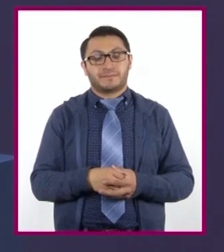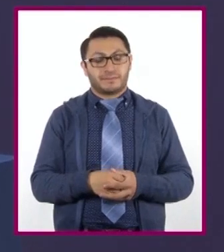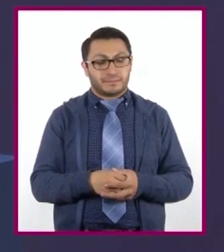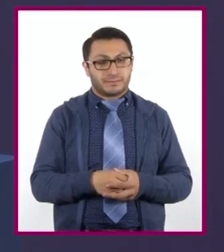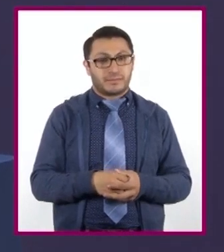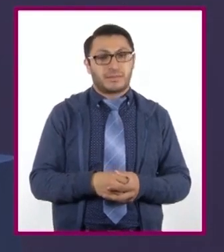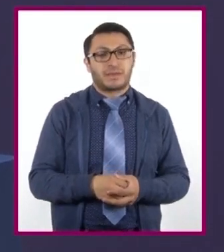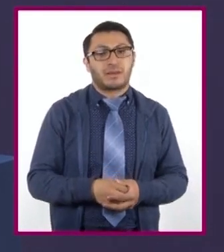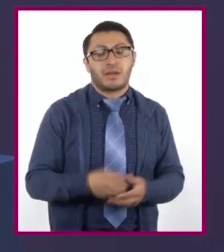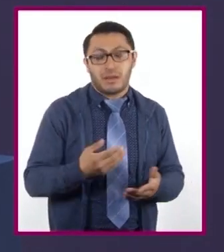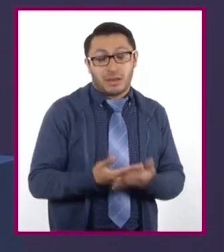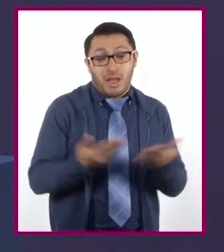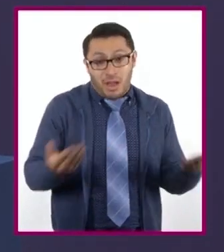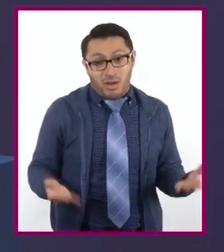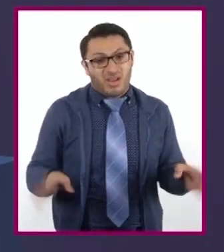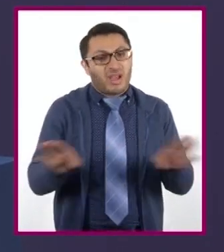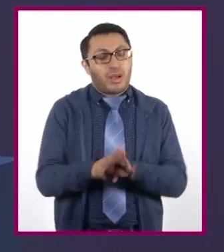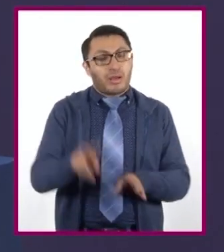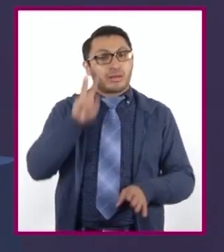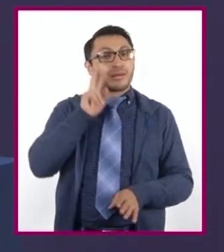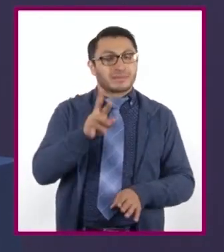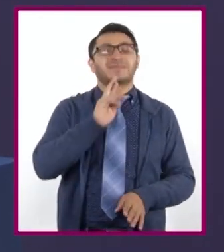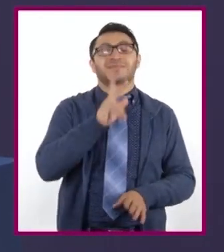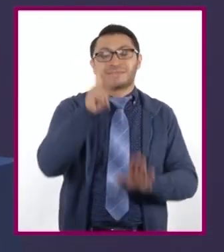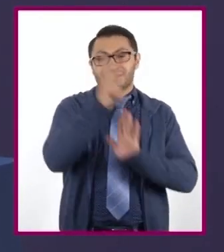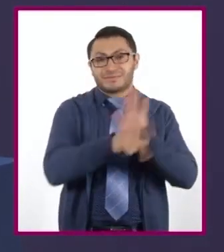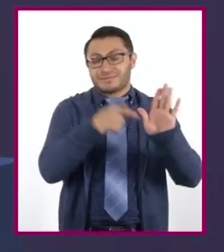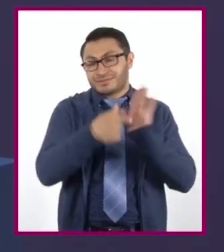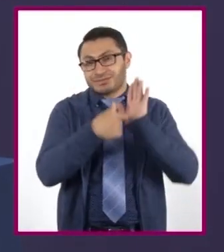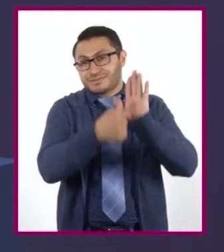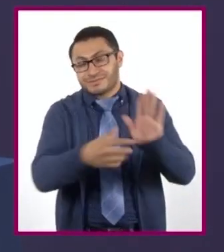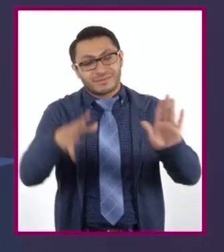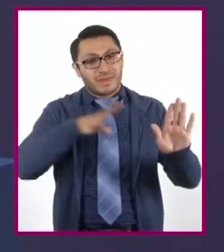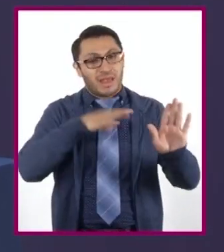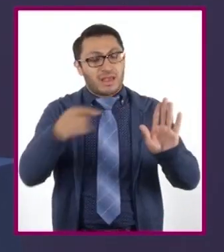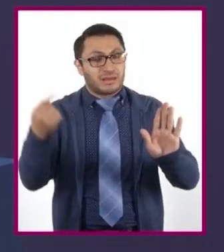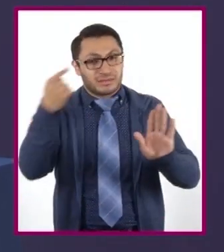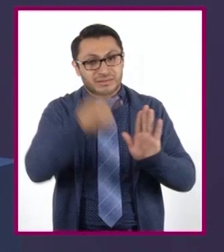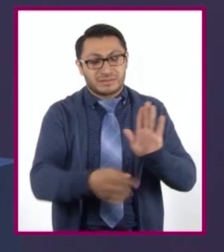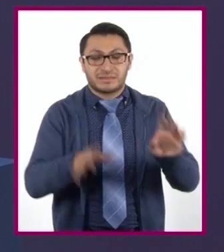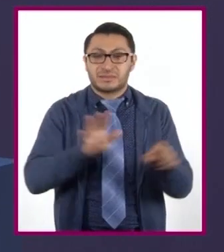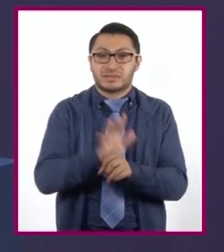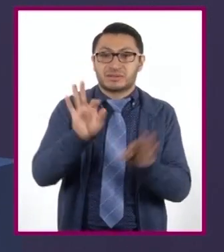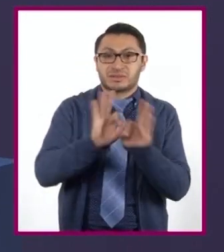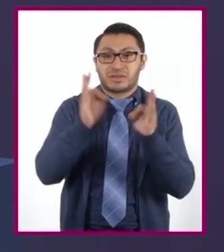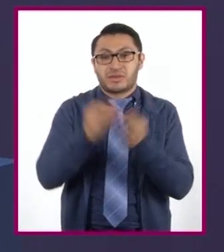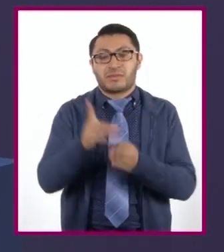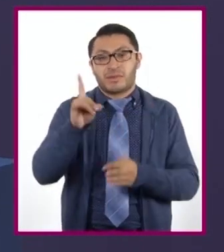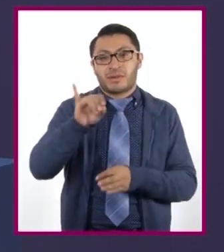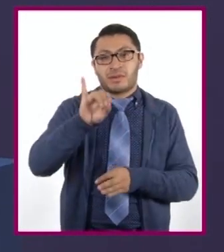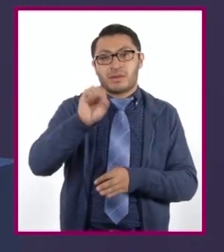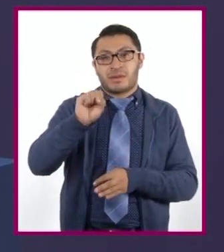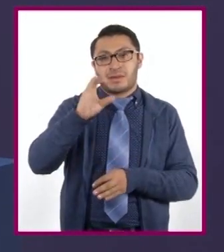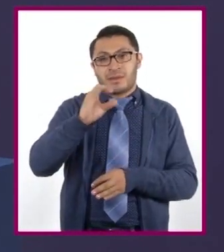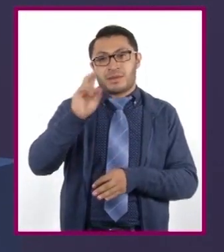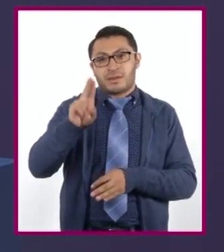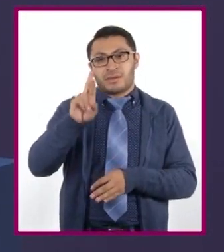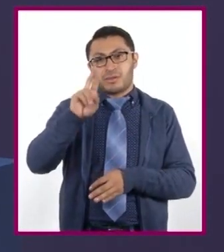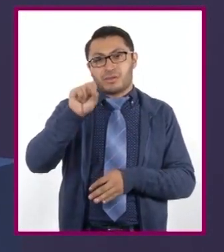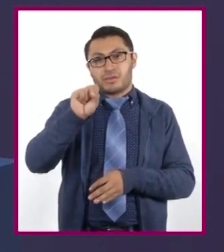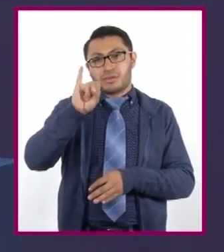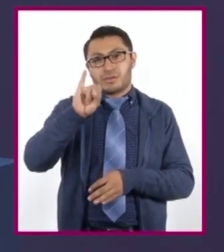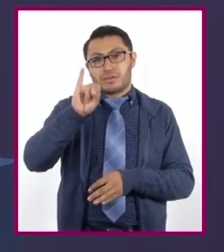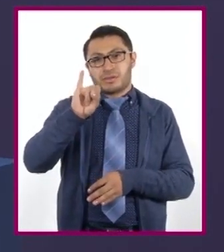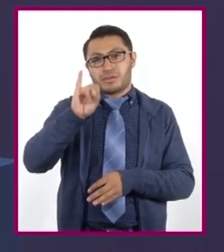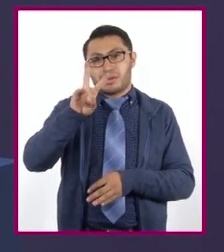Ahora, ¿qué les parece si vemos un video en el que se presentan cuáles son las estrategias discursivas y cómo las exponen